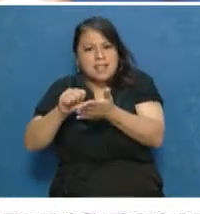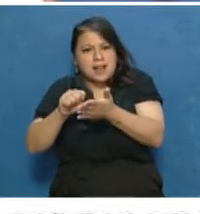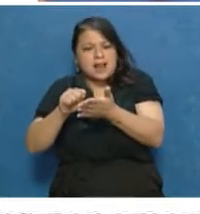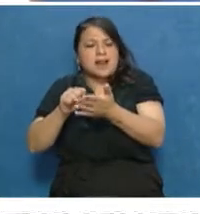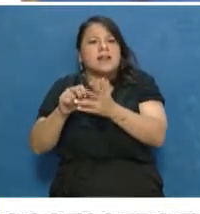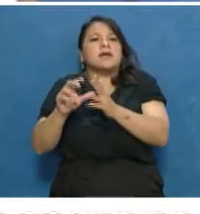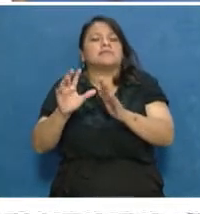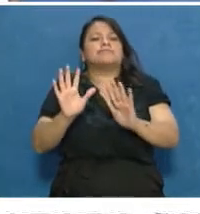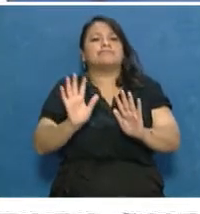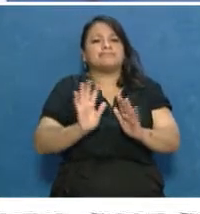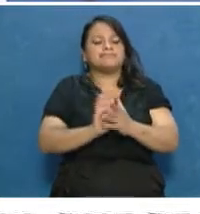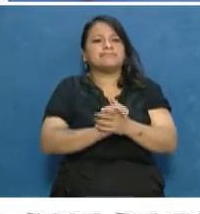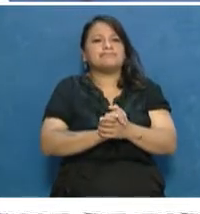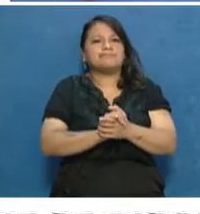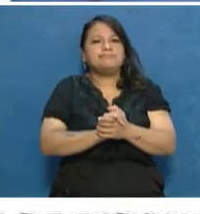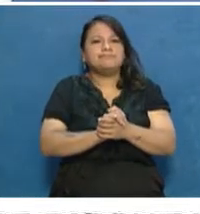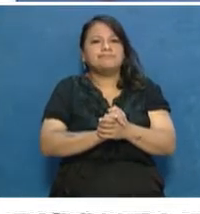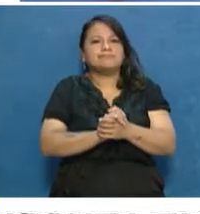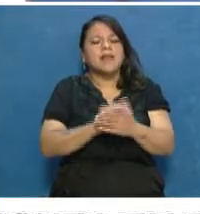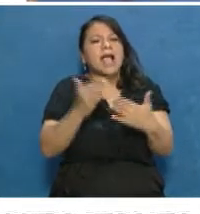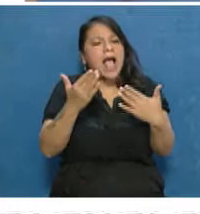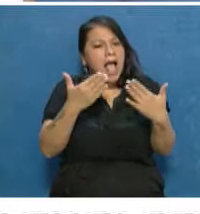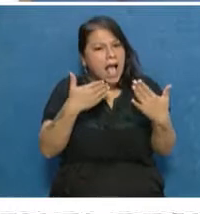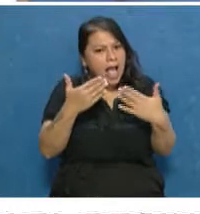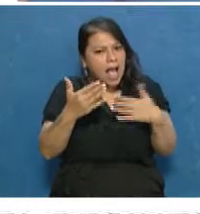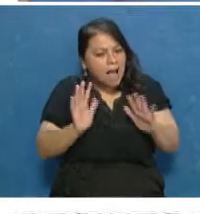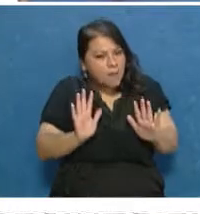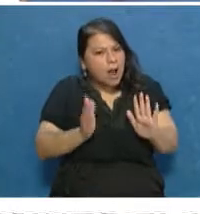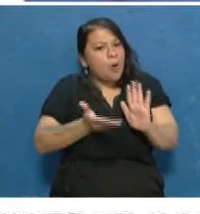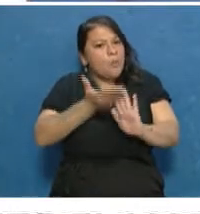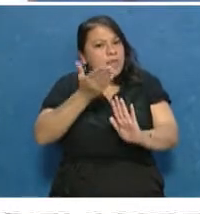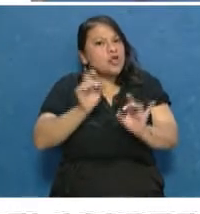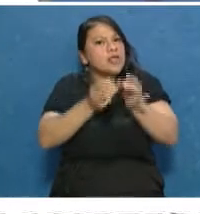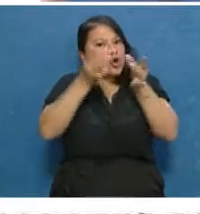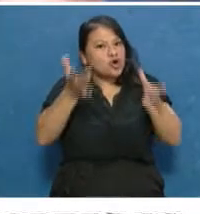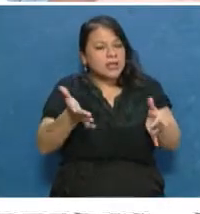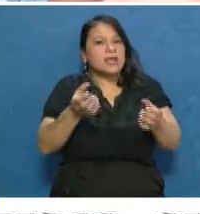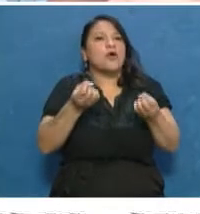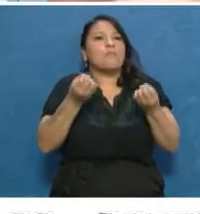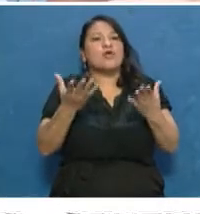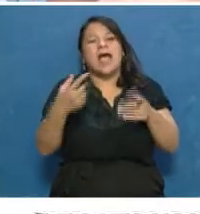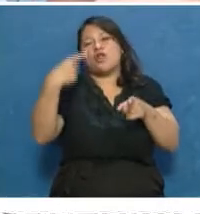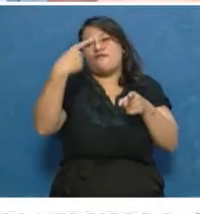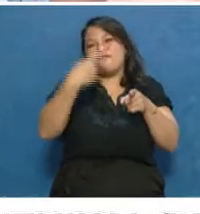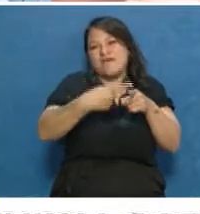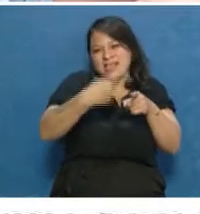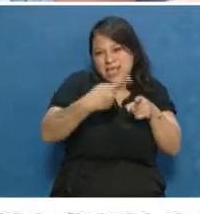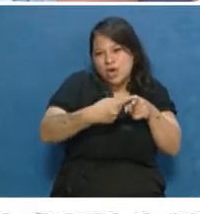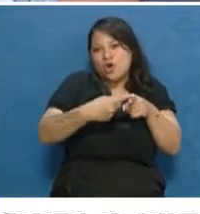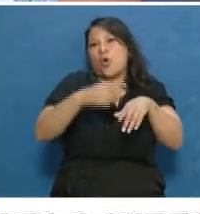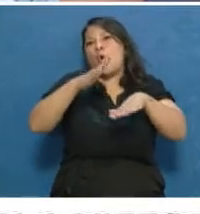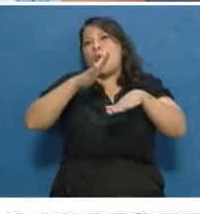dejándolo caer, habló acerca de la posibilidad de que esto se deba a los festejos por la muerte de Diego Armando